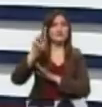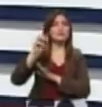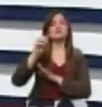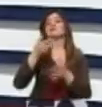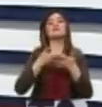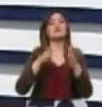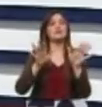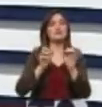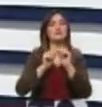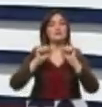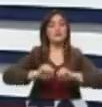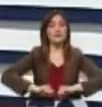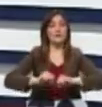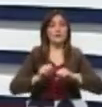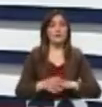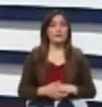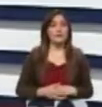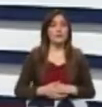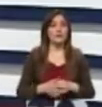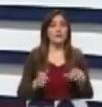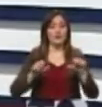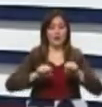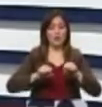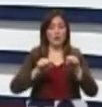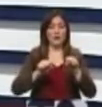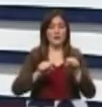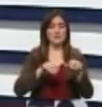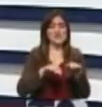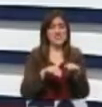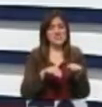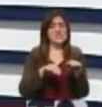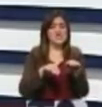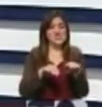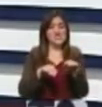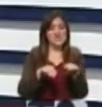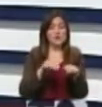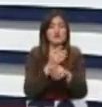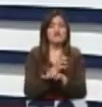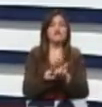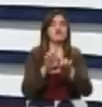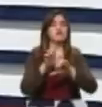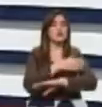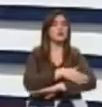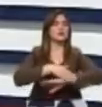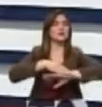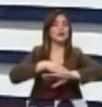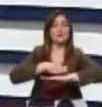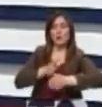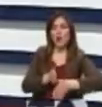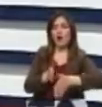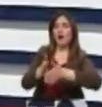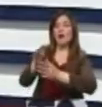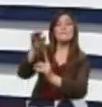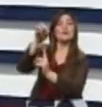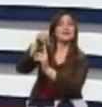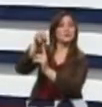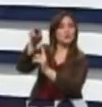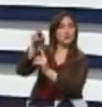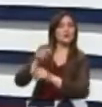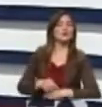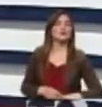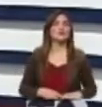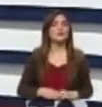encuentran abiertos y se estima que permita el descongestionamiento vehicular de la avenida Manuel Córdoba Galarza para el beneficio de la ciudadanía.